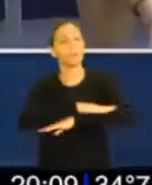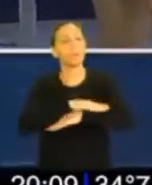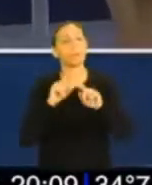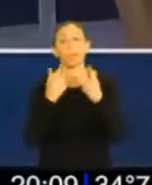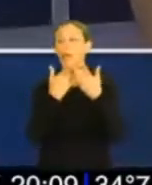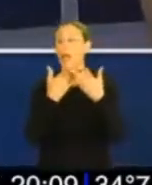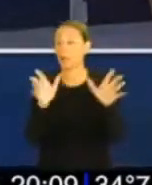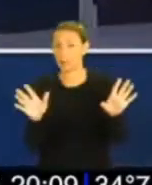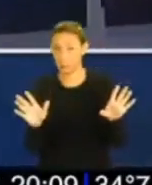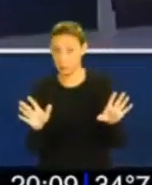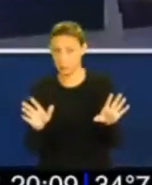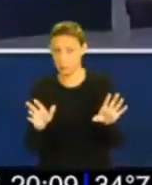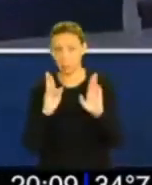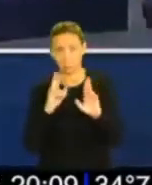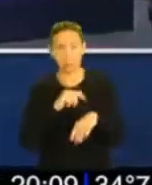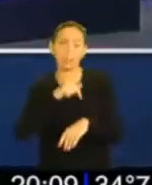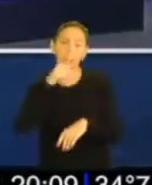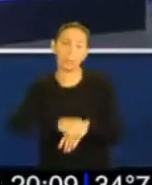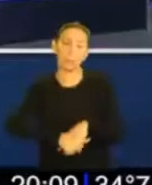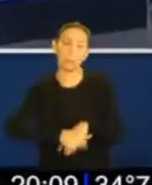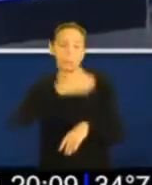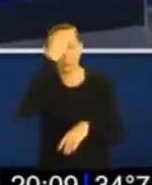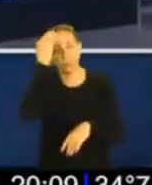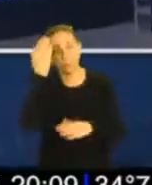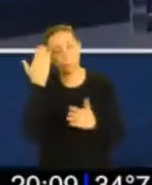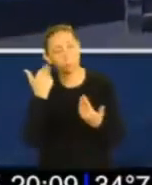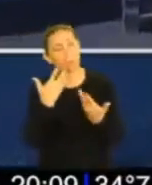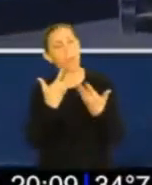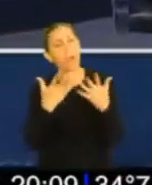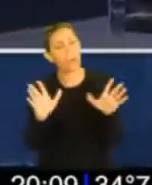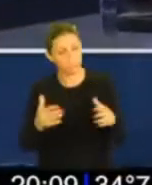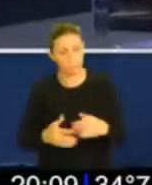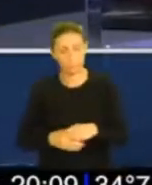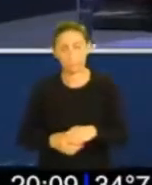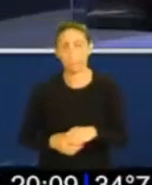lugares cerrados. Por suerte estamos en una temporada verano, que nos permite estar al aire libre.